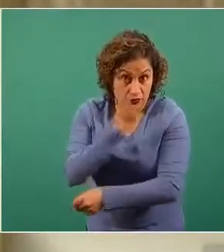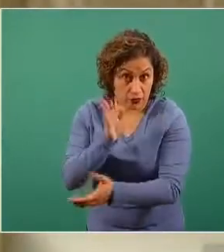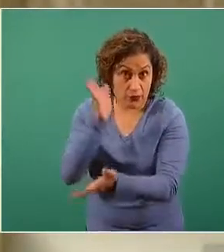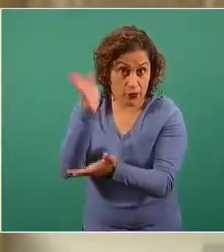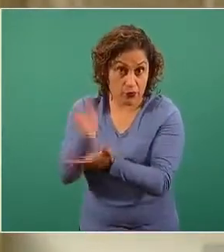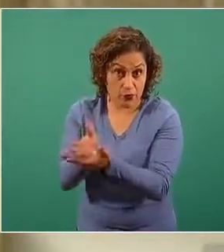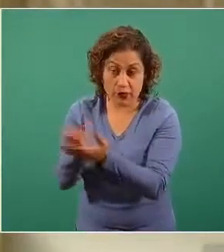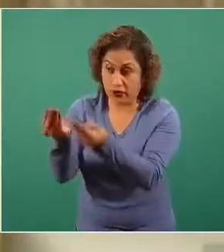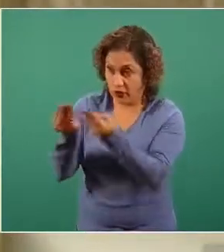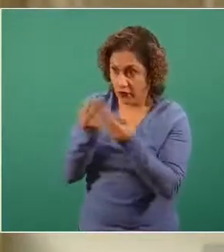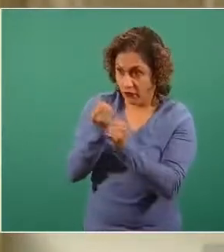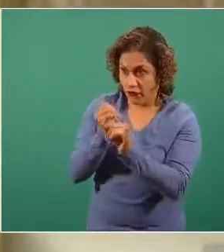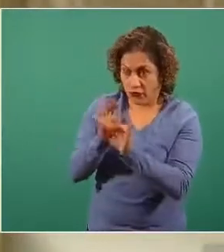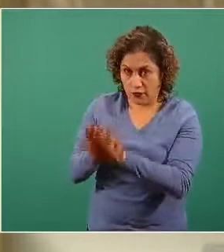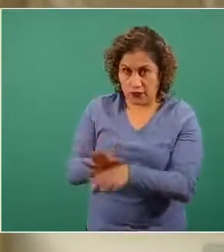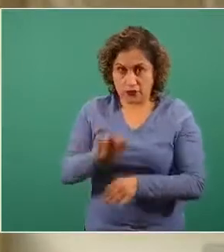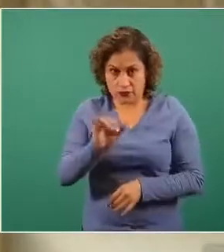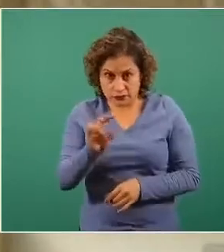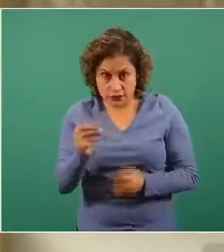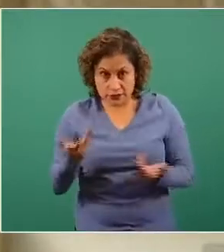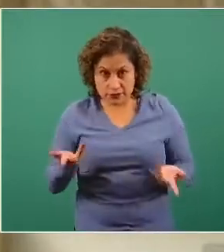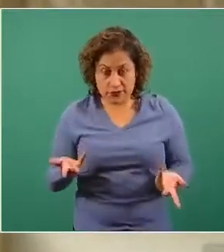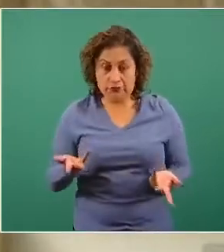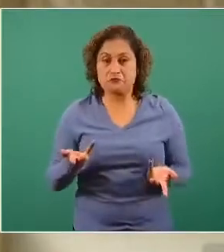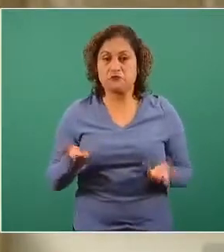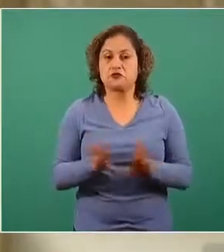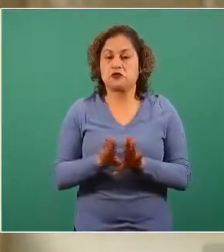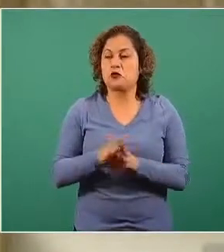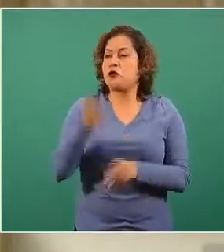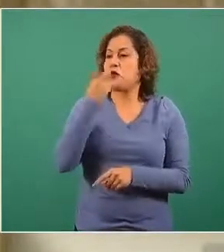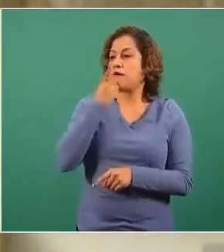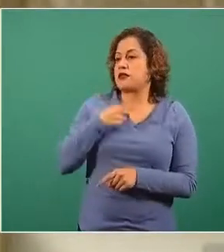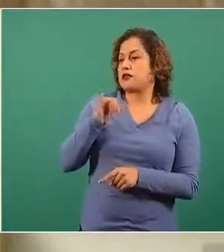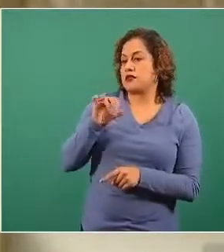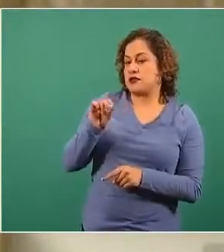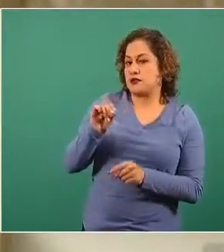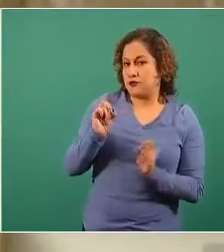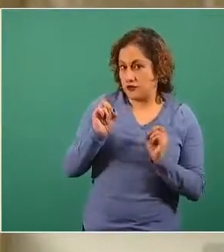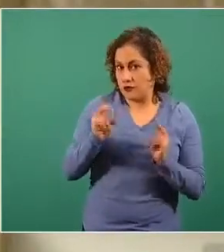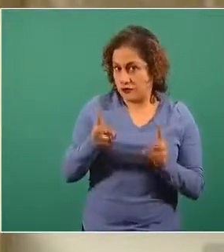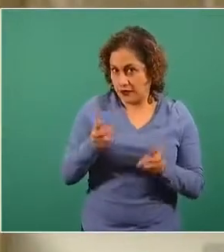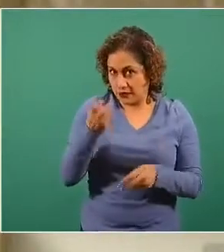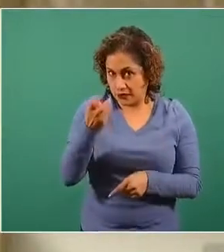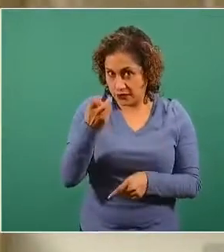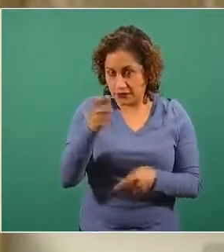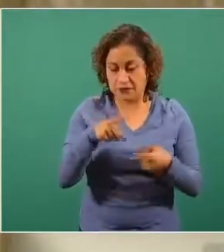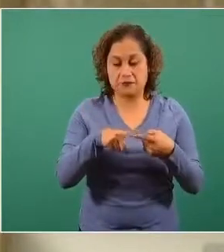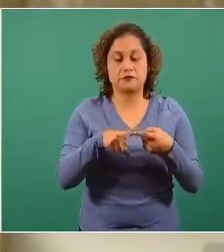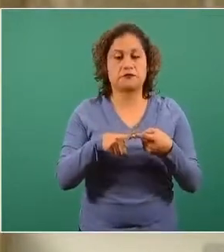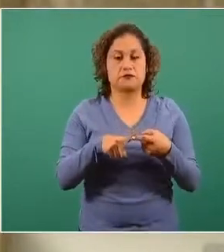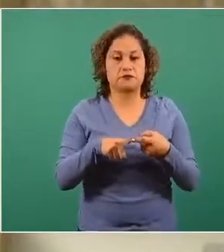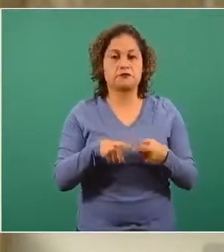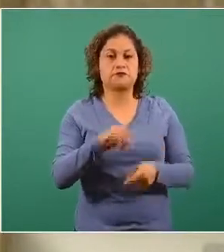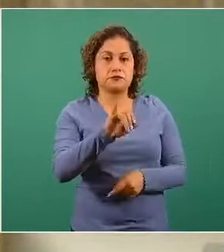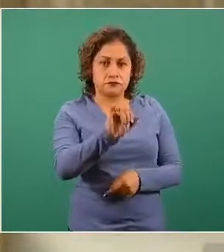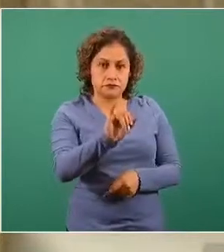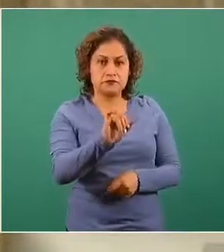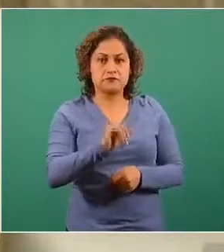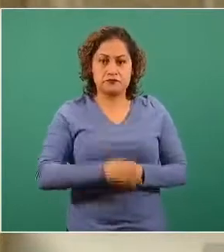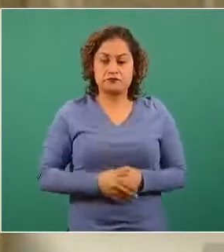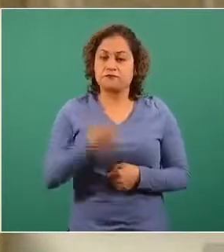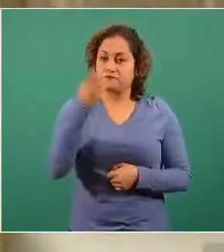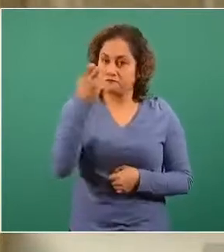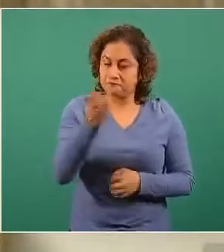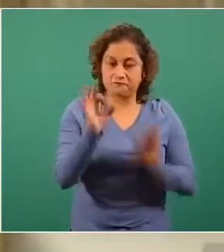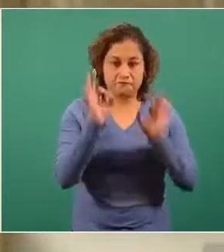ya la información, ¿no? Si te toca, no te toca, ya ahí nos aclararán, ¿no? Correcto, Miguel. Okay. Esa